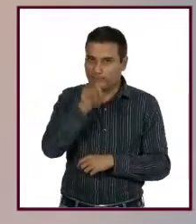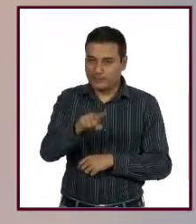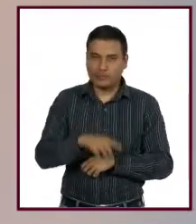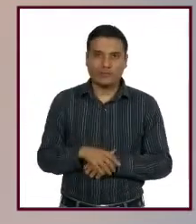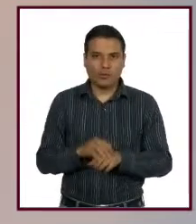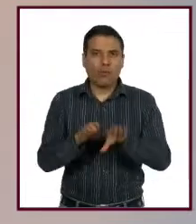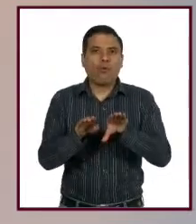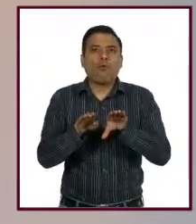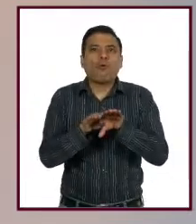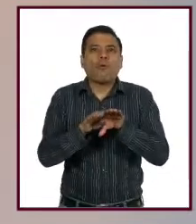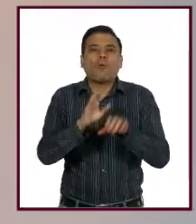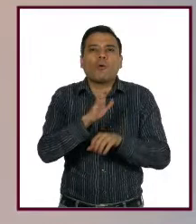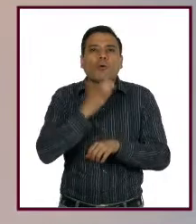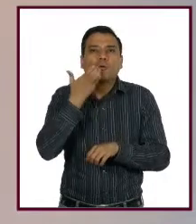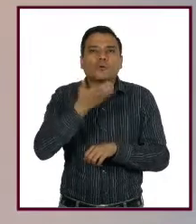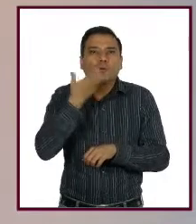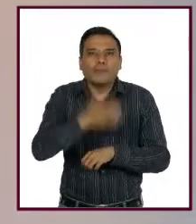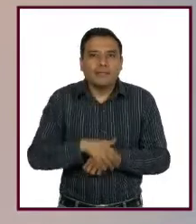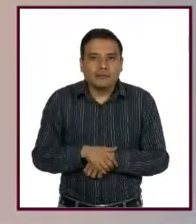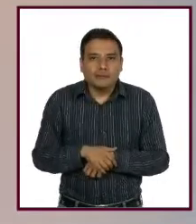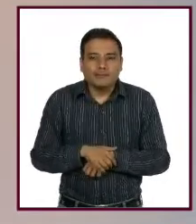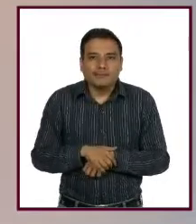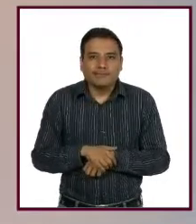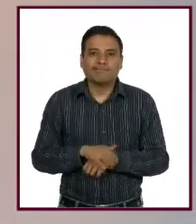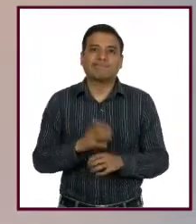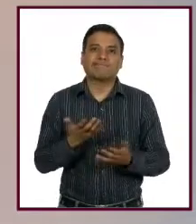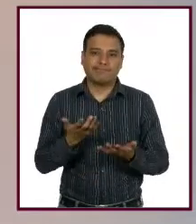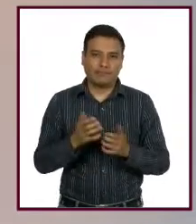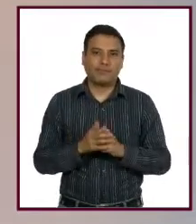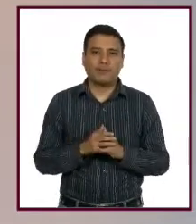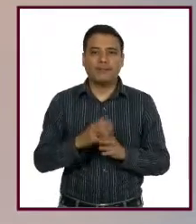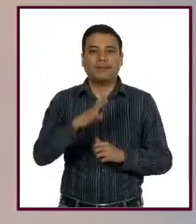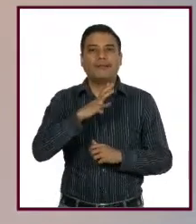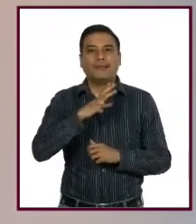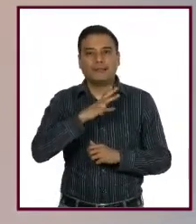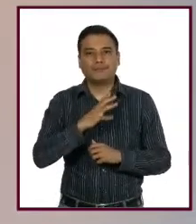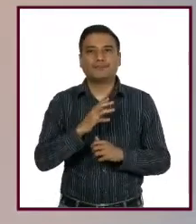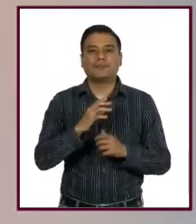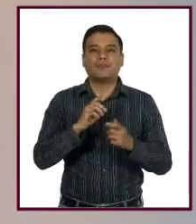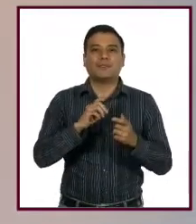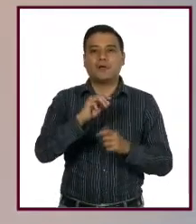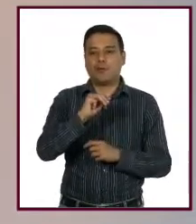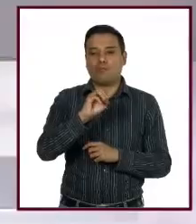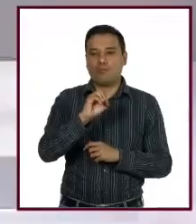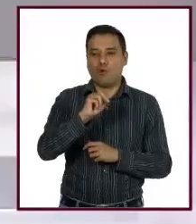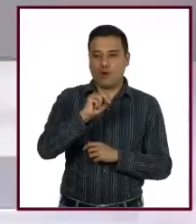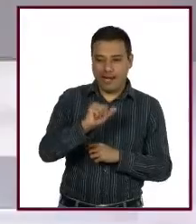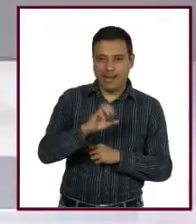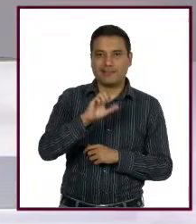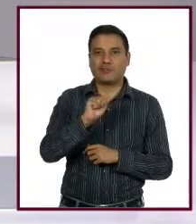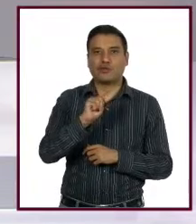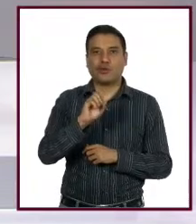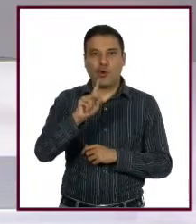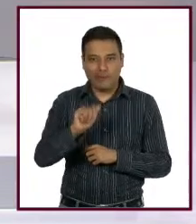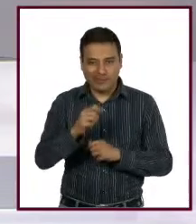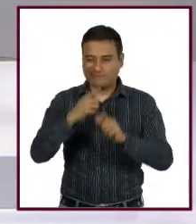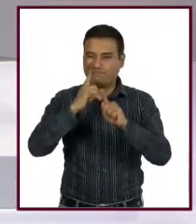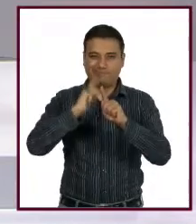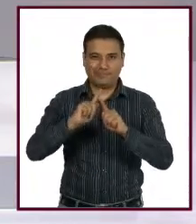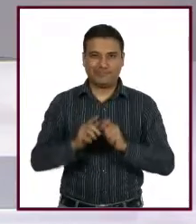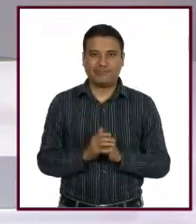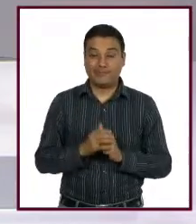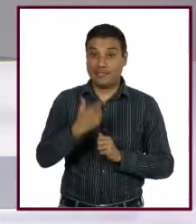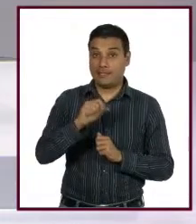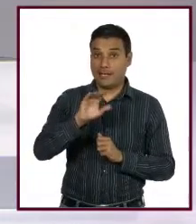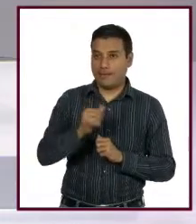vimos, inhalada, pero a través de las monas, estopas, papeles o bolsas. Gaby Cerezo le pregunta,